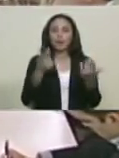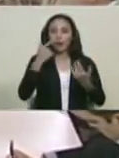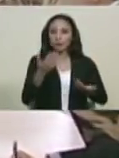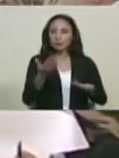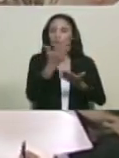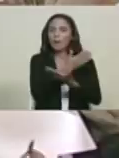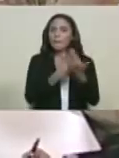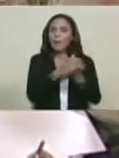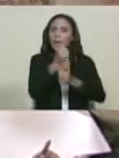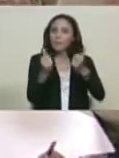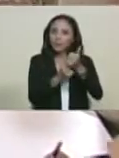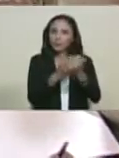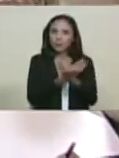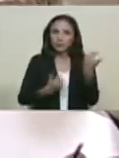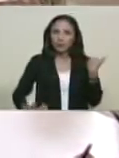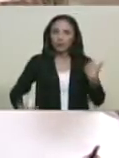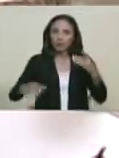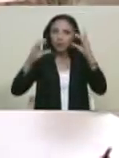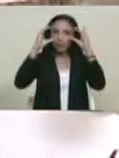rodríguez gómez